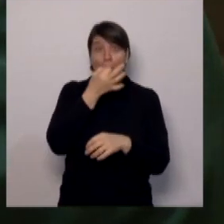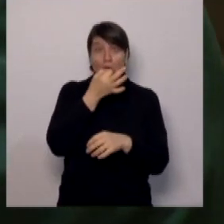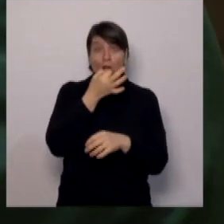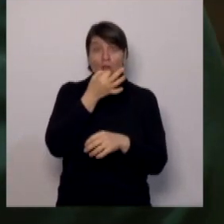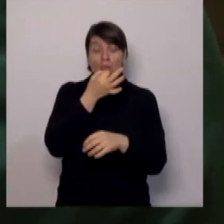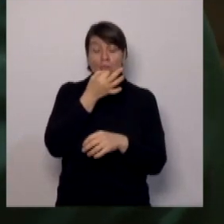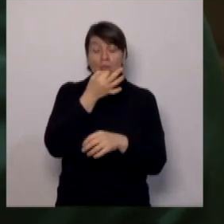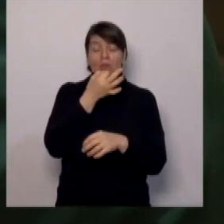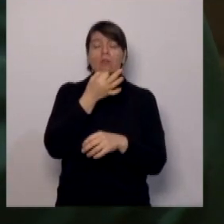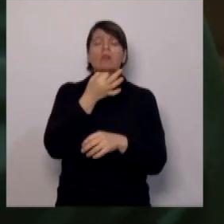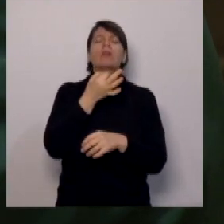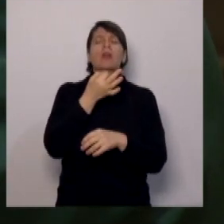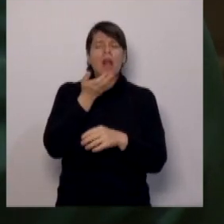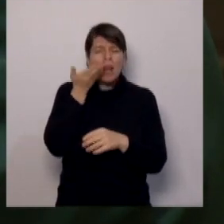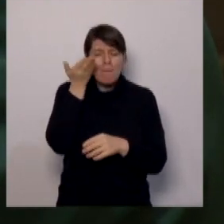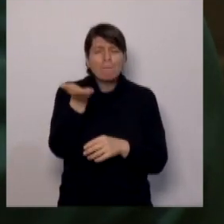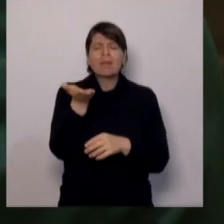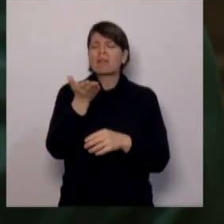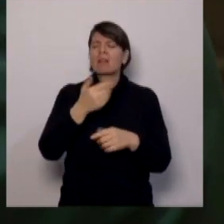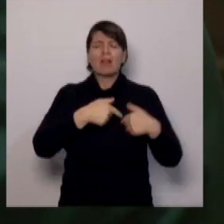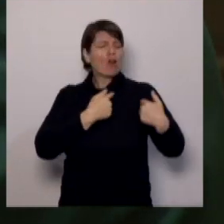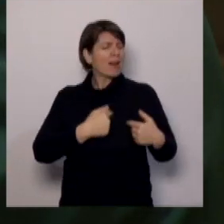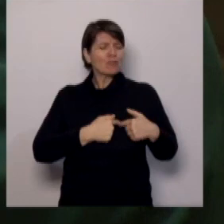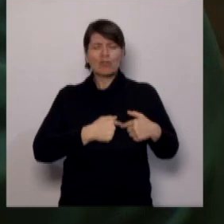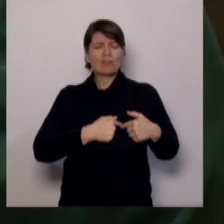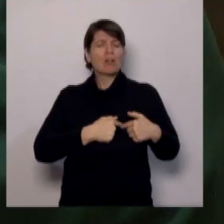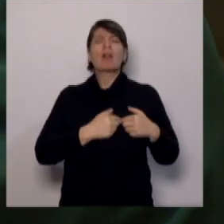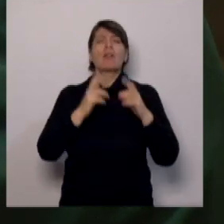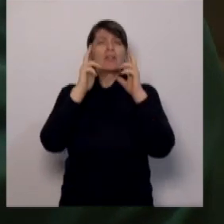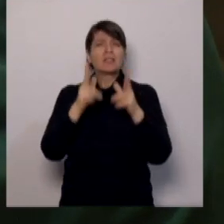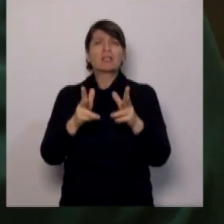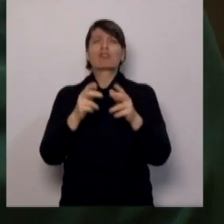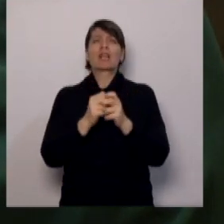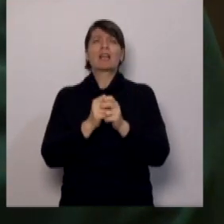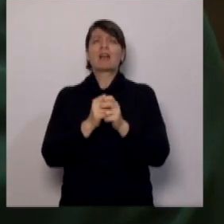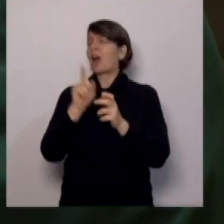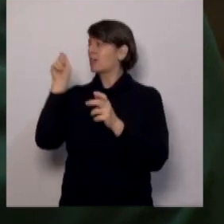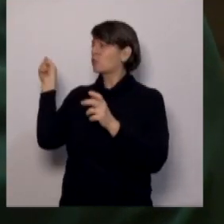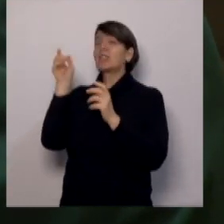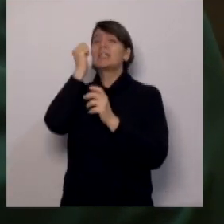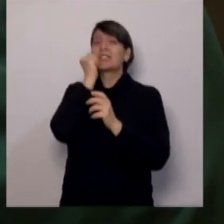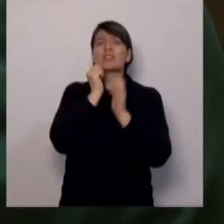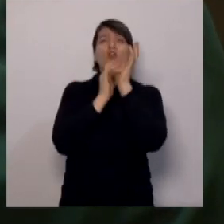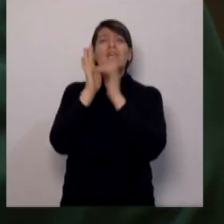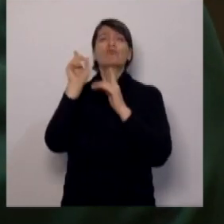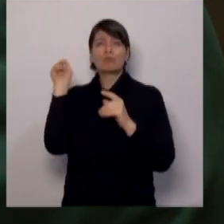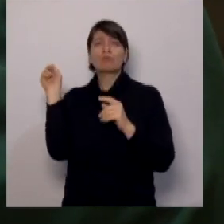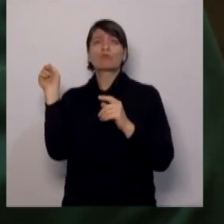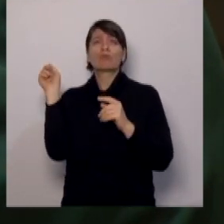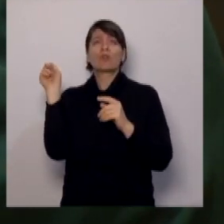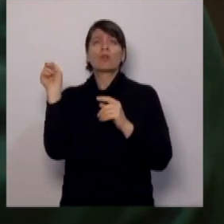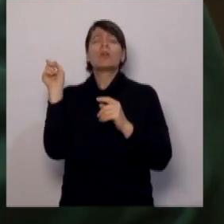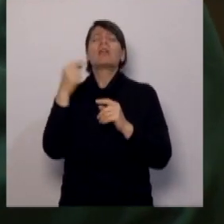sacramentalmente, le piden de todo corazón diciéndole: Señor Jesús, te